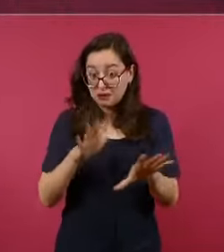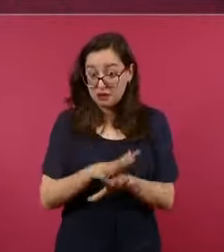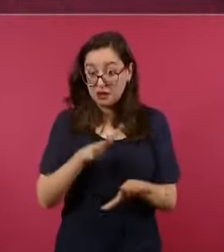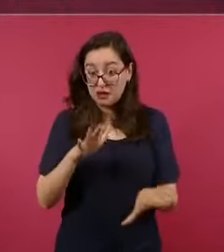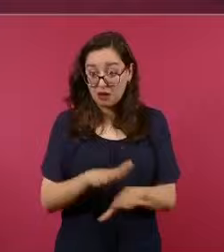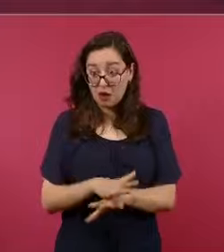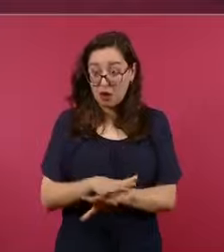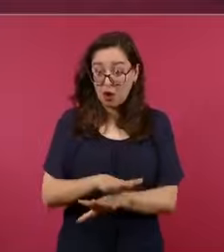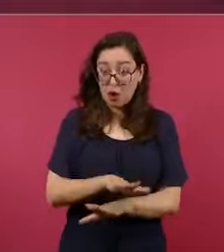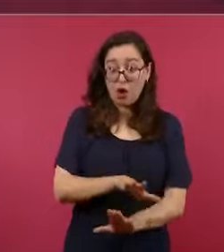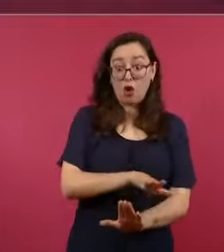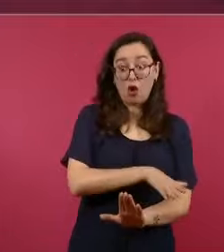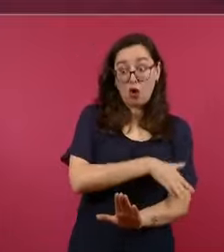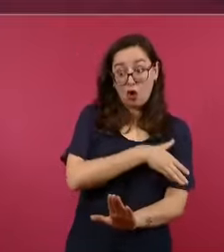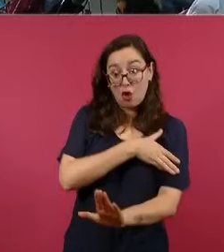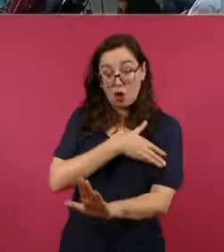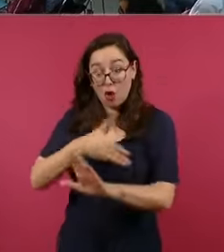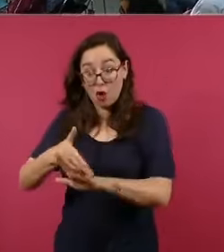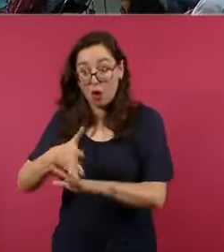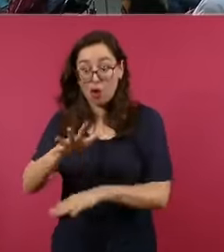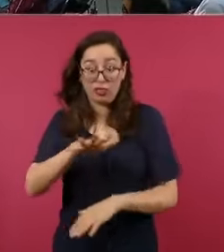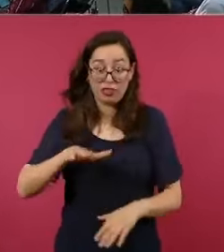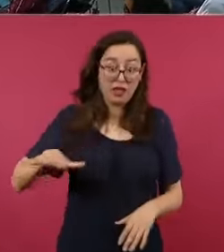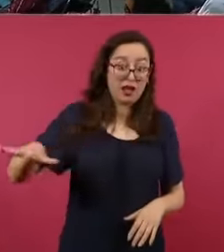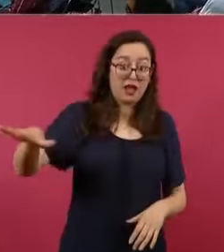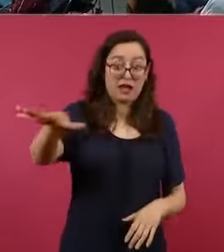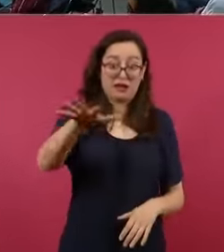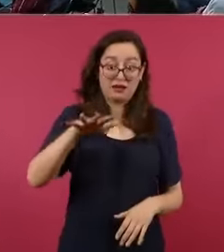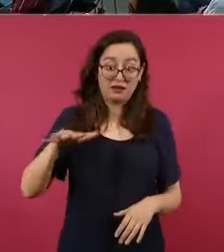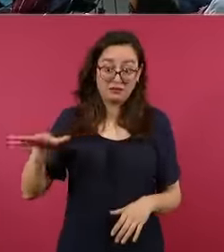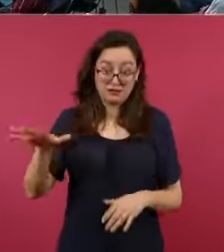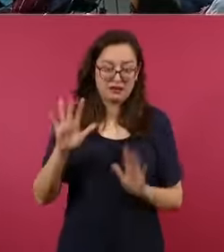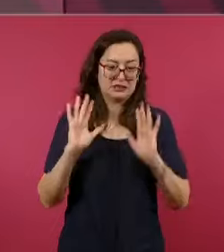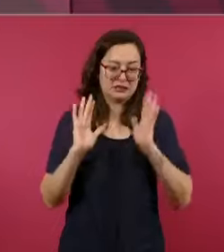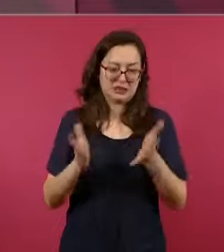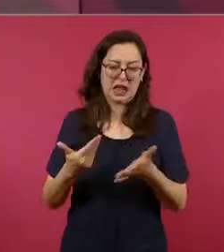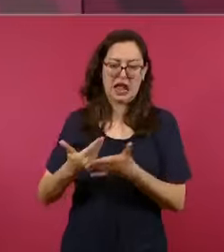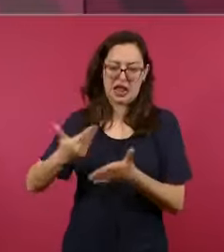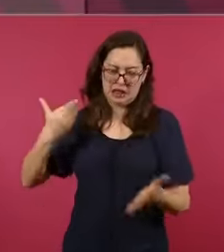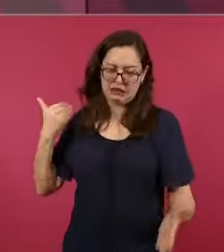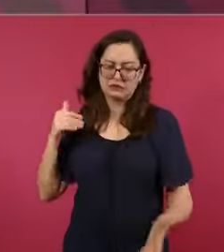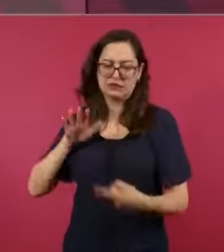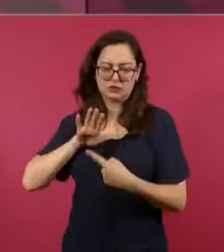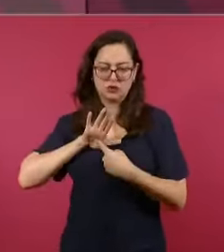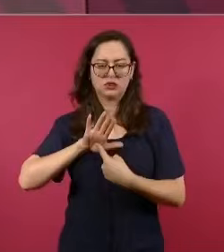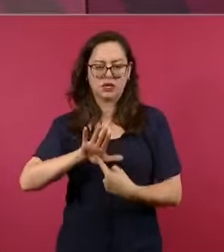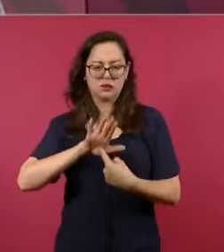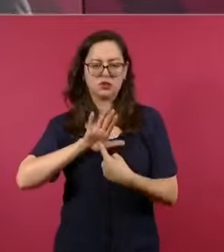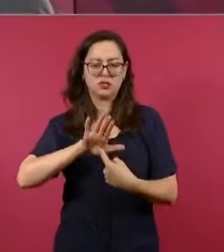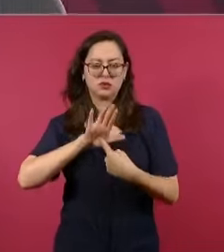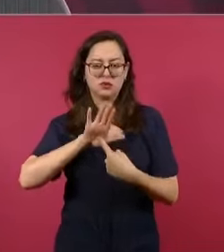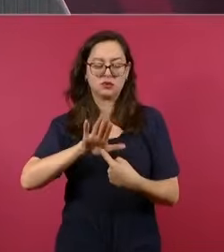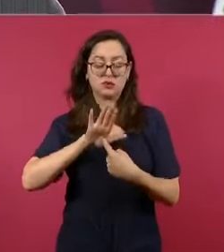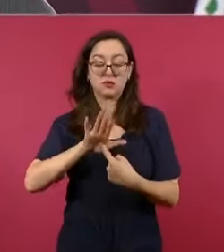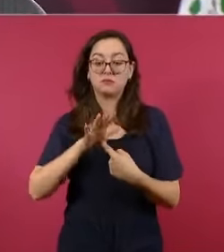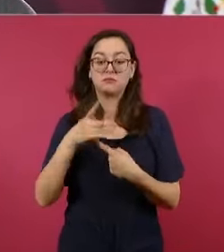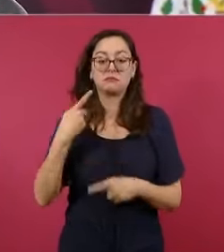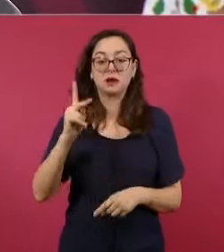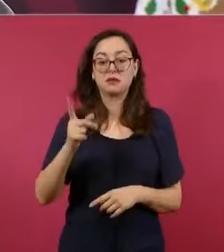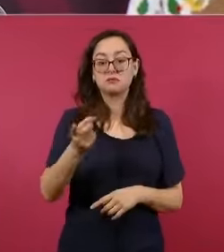toca a veces nada más para ver cómo andan